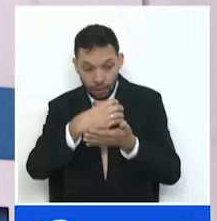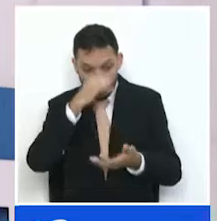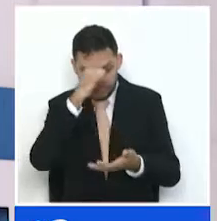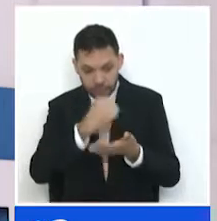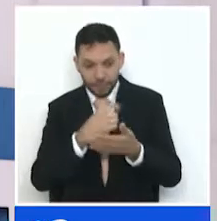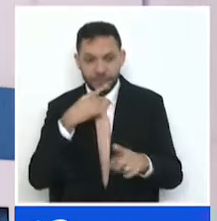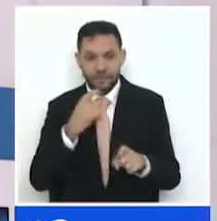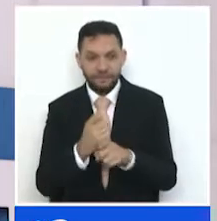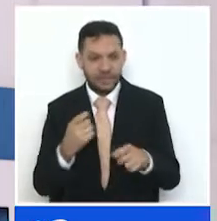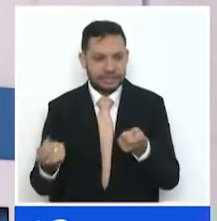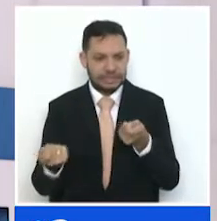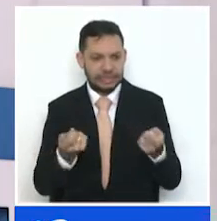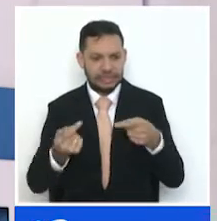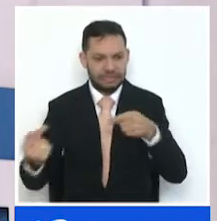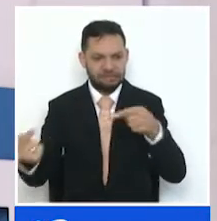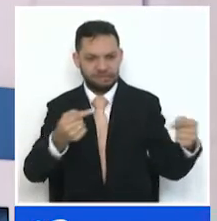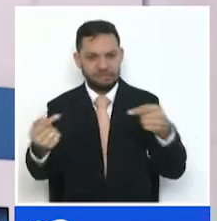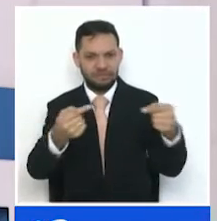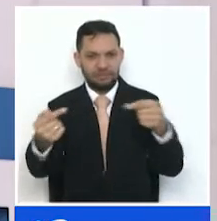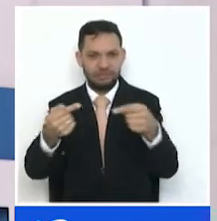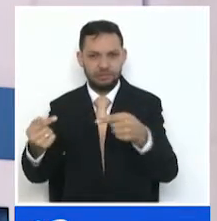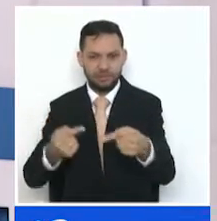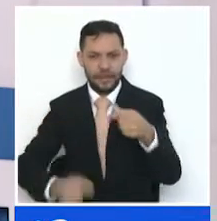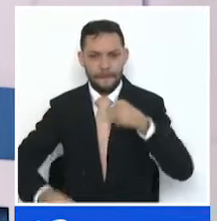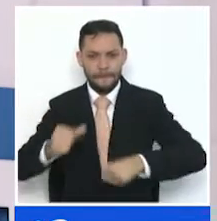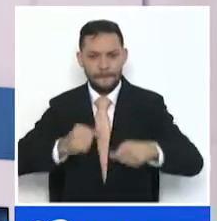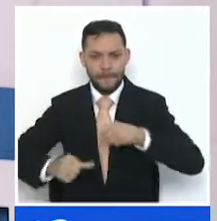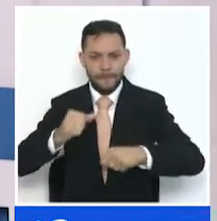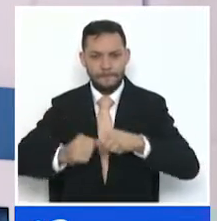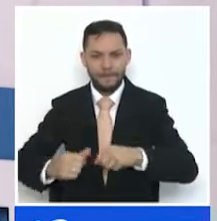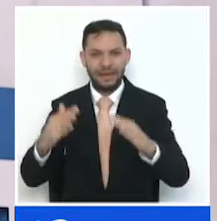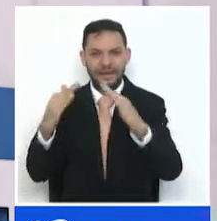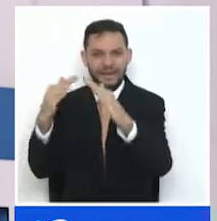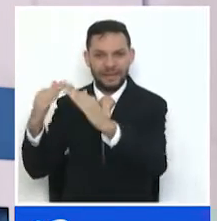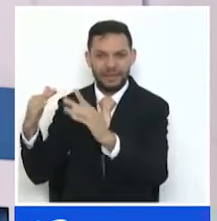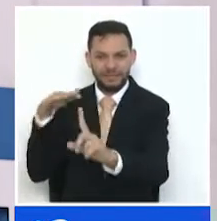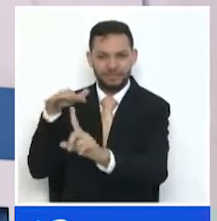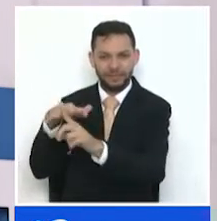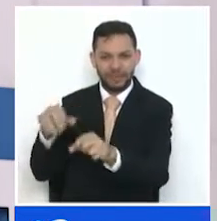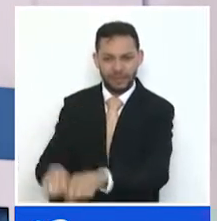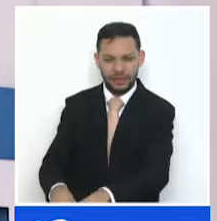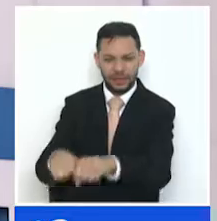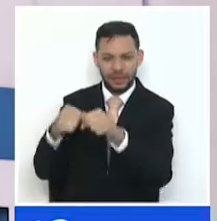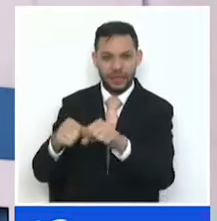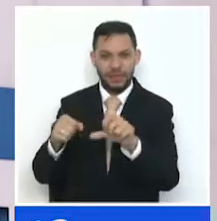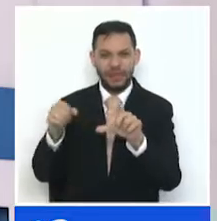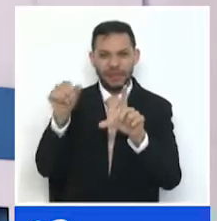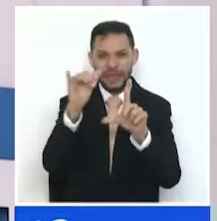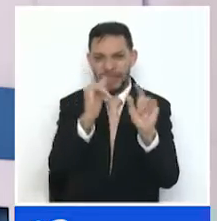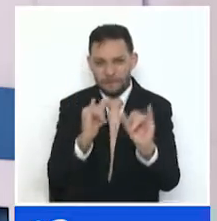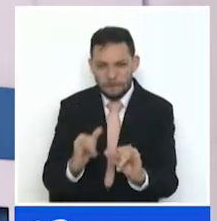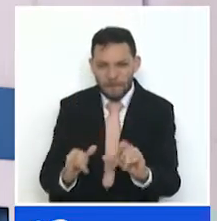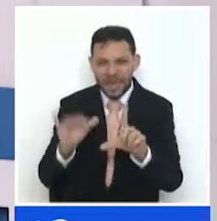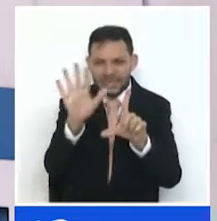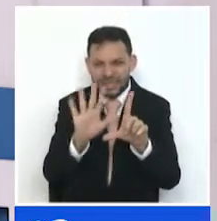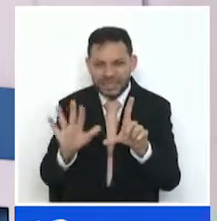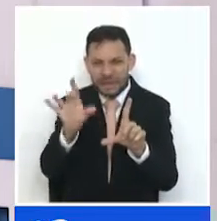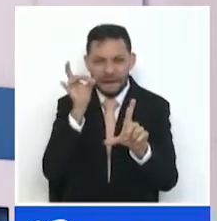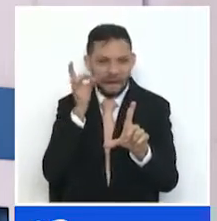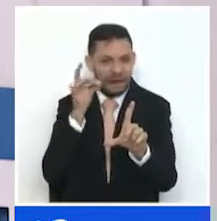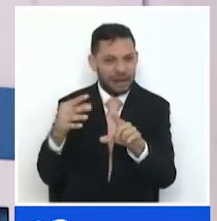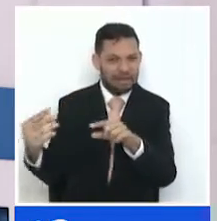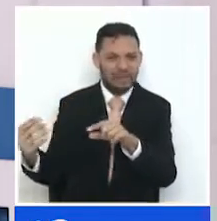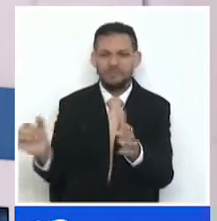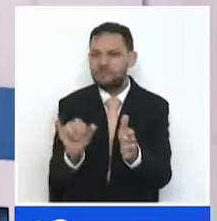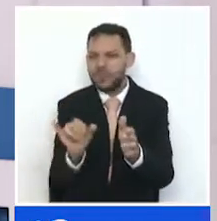y manifestantes dejaron varios heridos, afectaciones en viviendas y las imágenes de lo que puede ser interpretado como una zona de